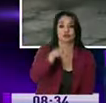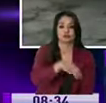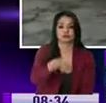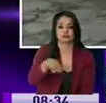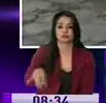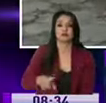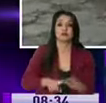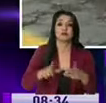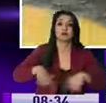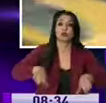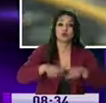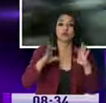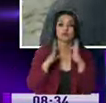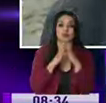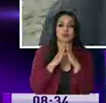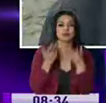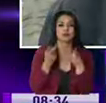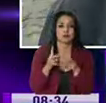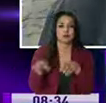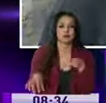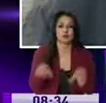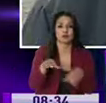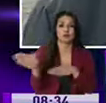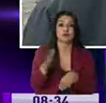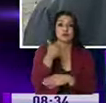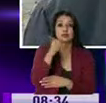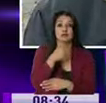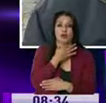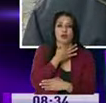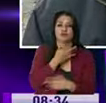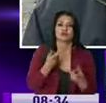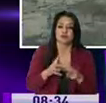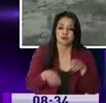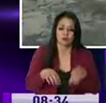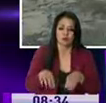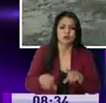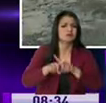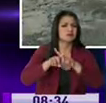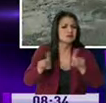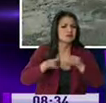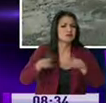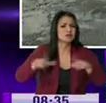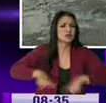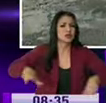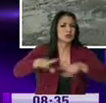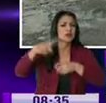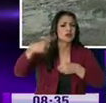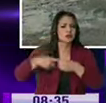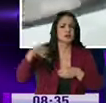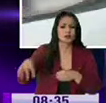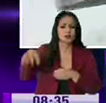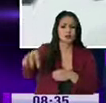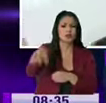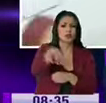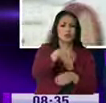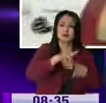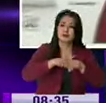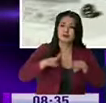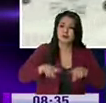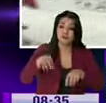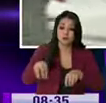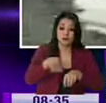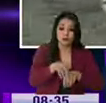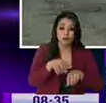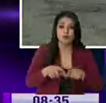de huecos hay sectores de tumbaco donde huecos 10 de agosto en zonas donde hay huecos hay muchos sectores de quito donde los huequitos se